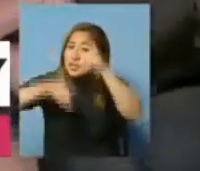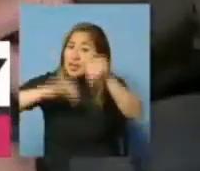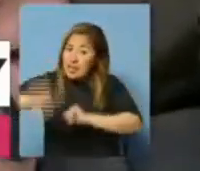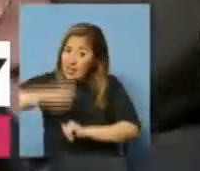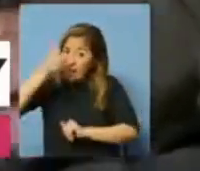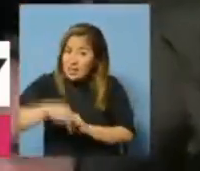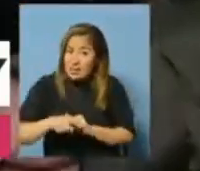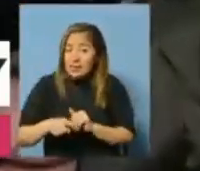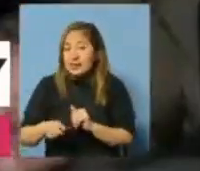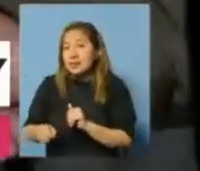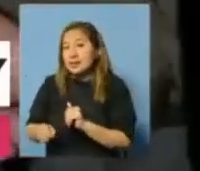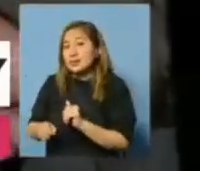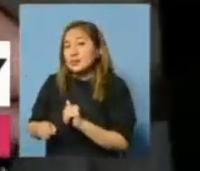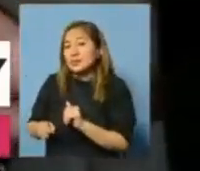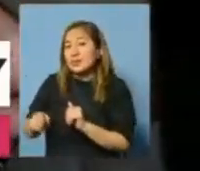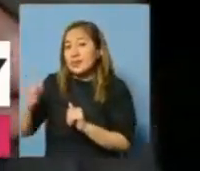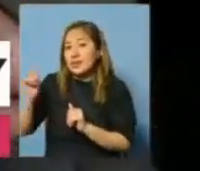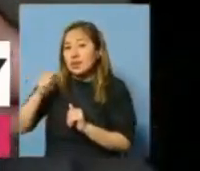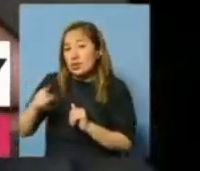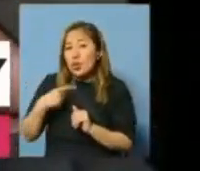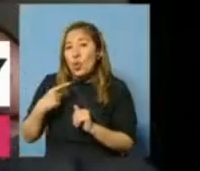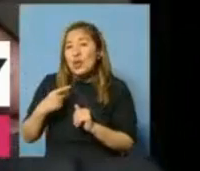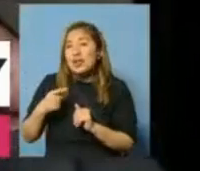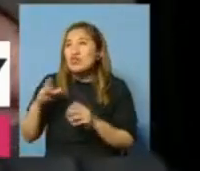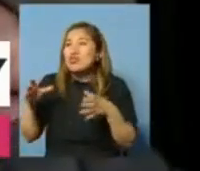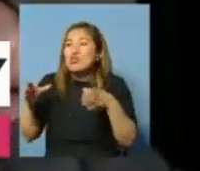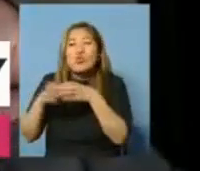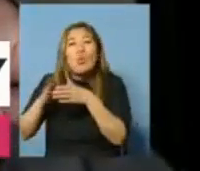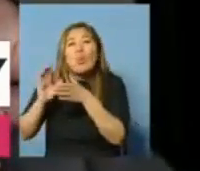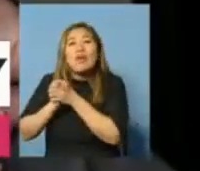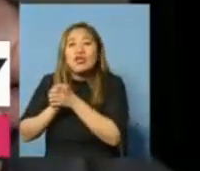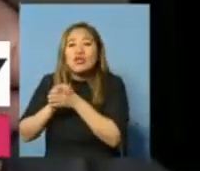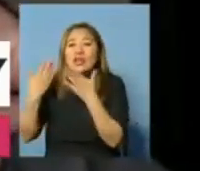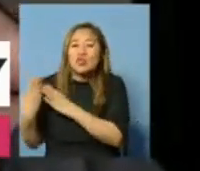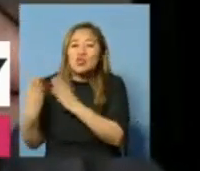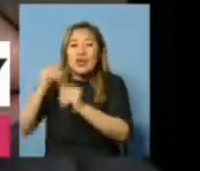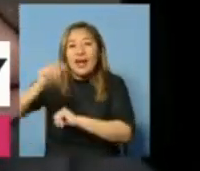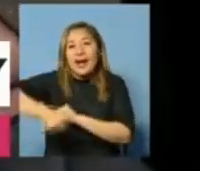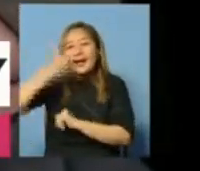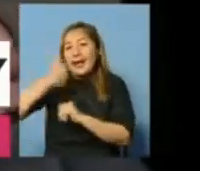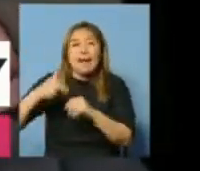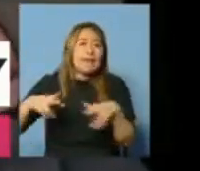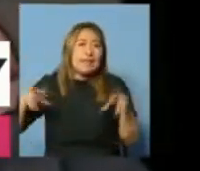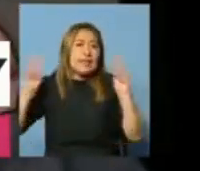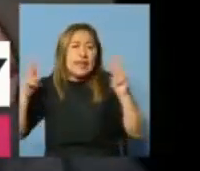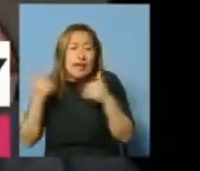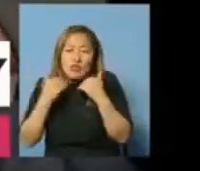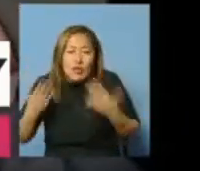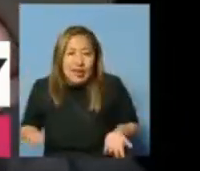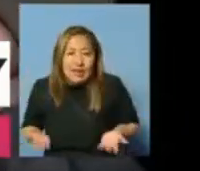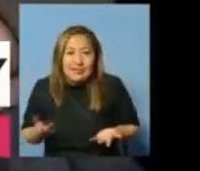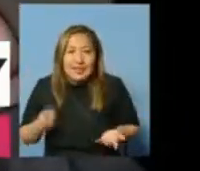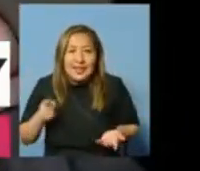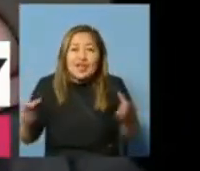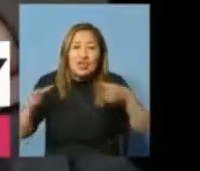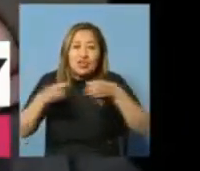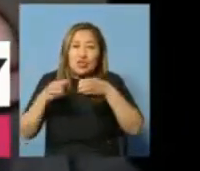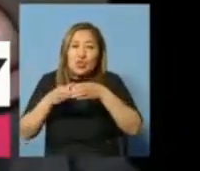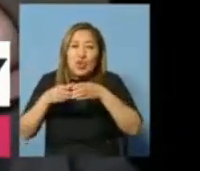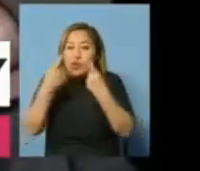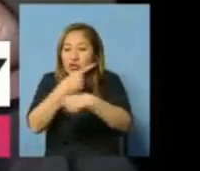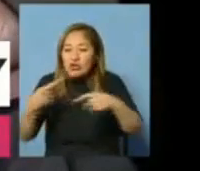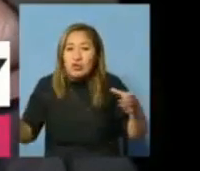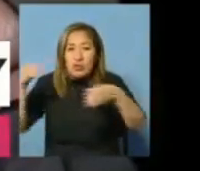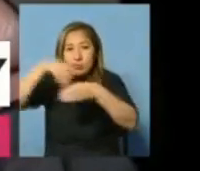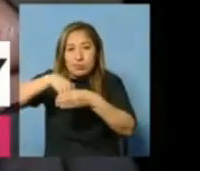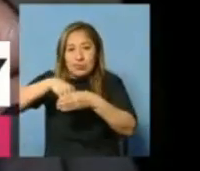creo que no es una pata peronista la que puede darte el triunfo, ni una pata radical, ni, yo creo que es un conjunto de cosas,